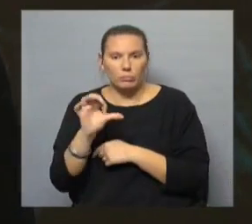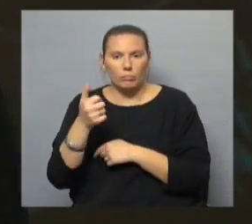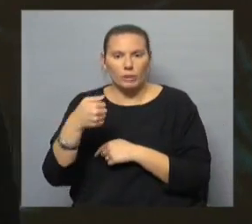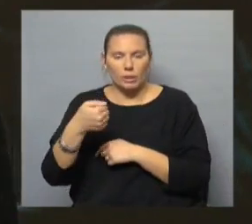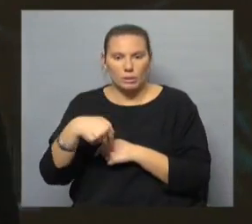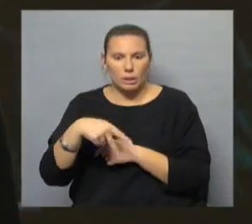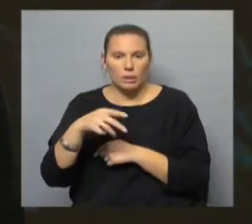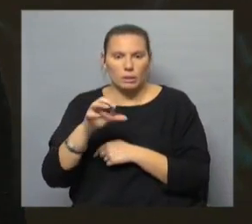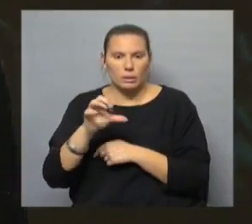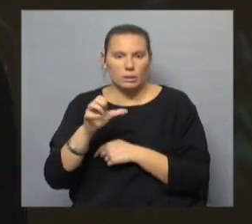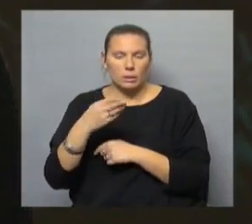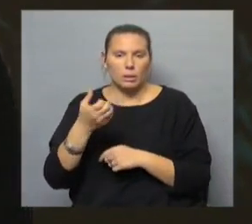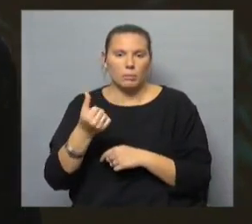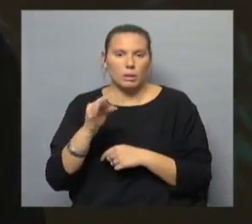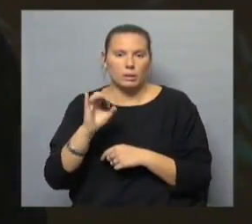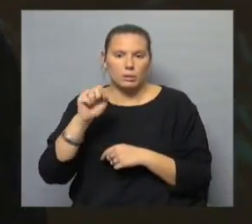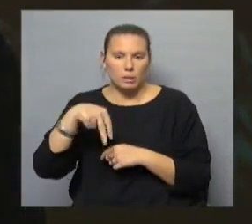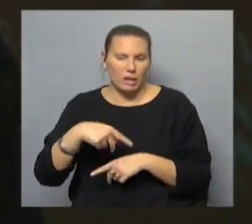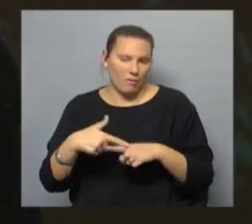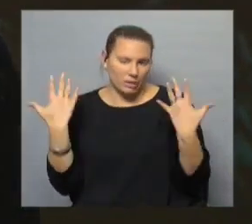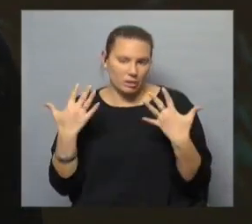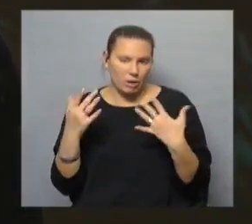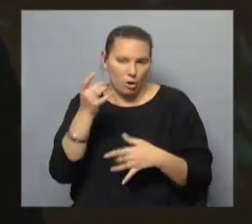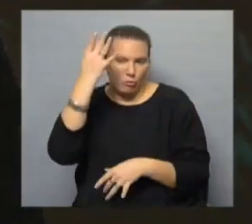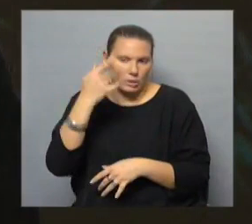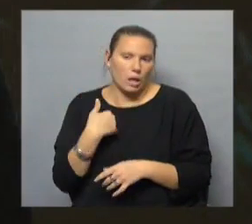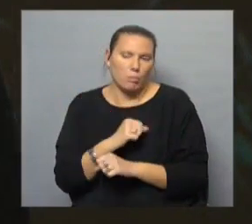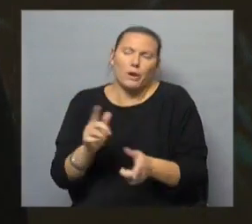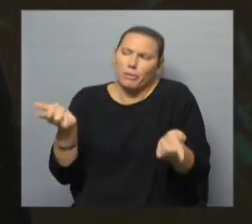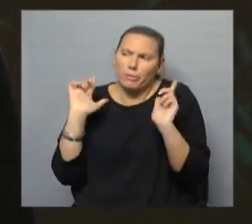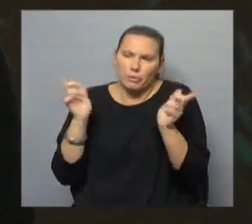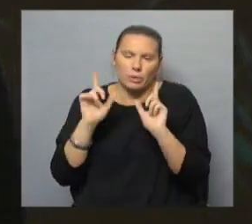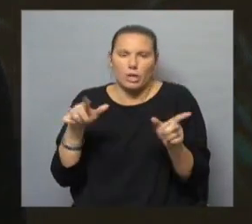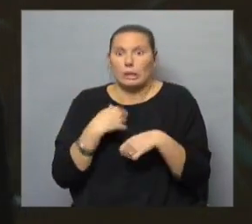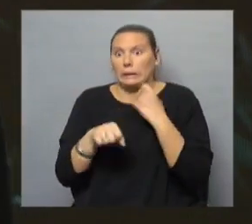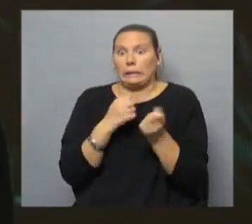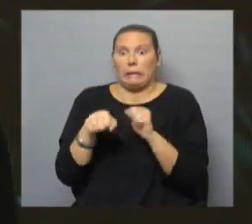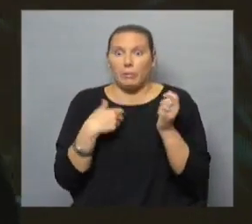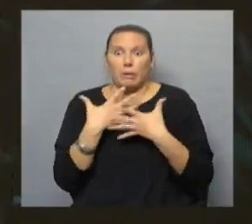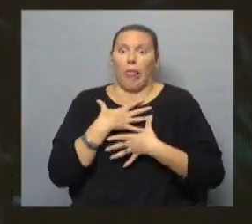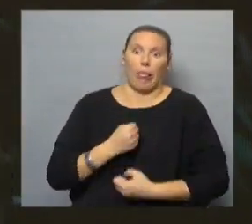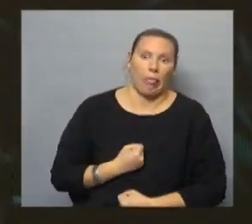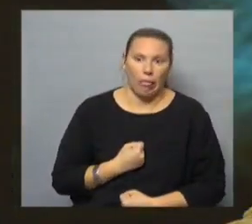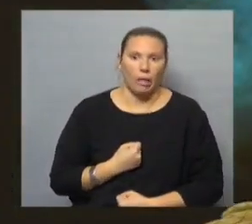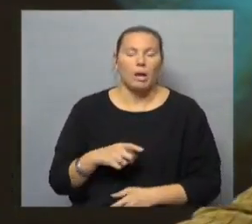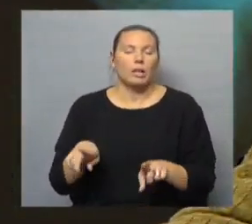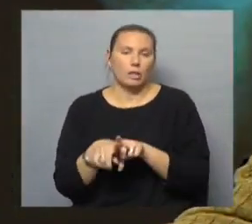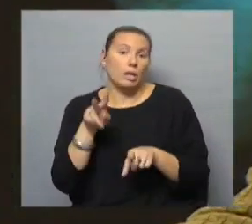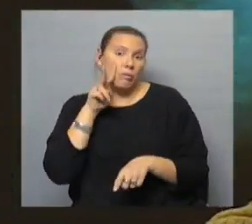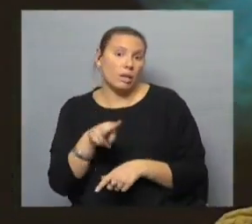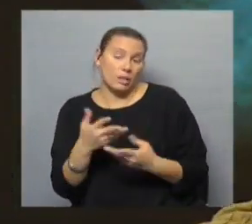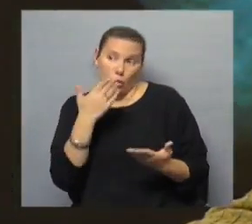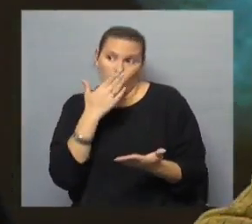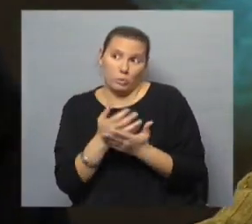al festival oficialmente, ahí intentar disfrutar y no estar todo nervioso y afectado todo el tiempo. Y ver los frutos, ¿no? Y